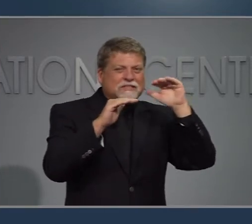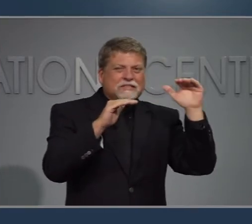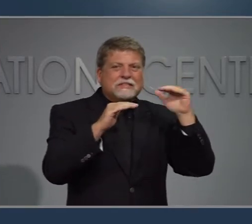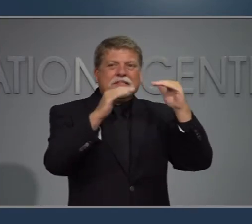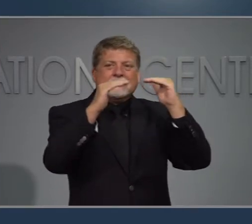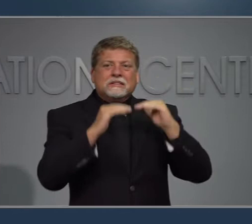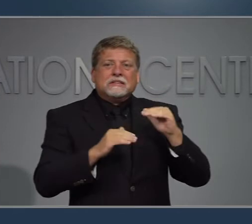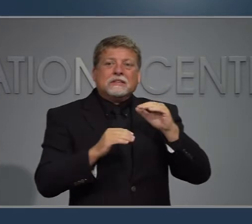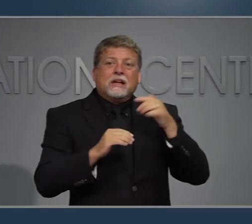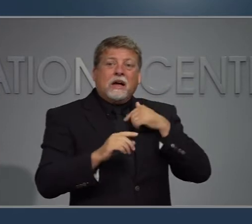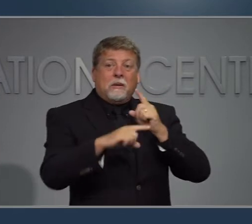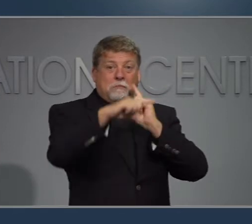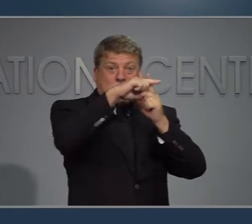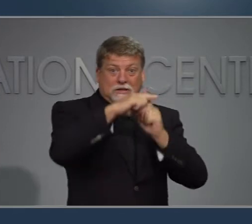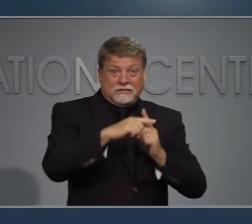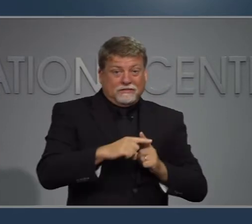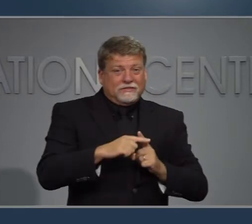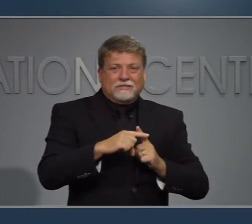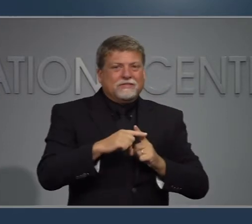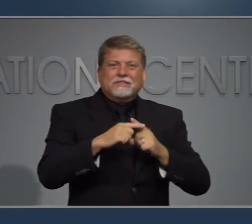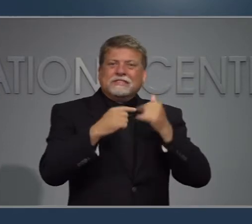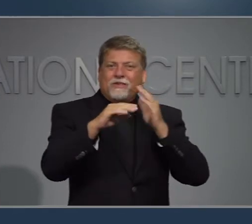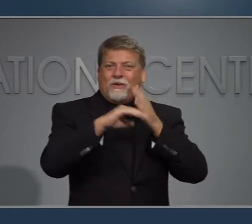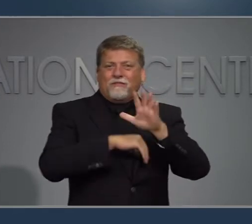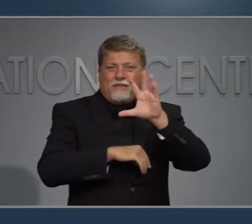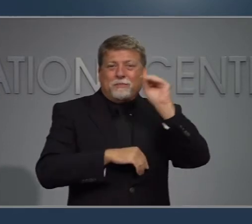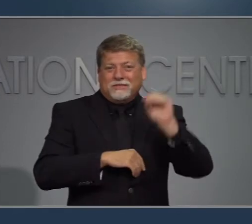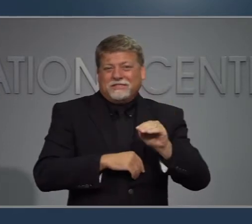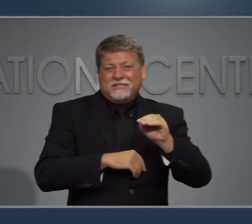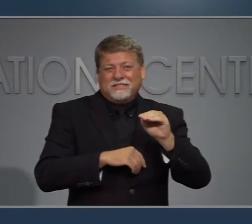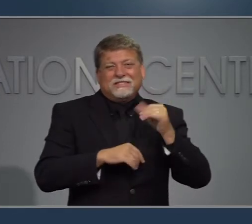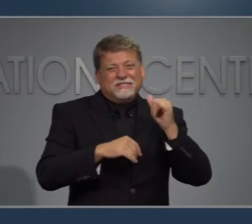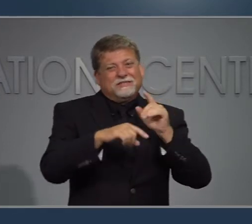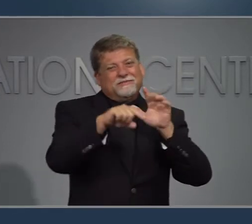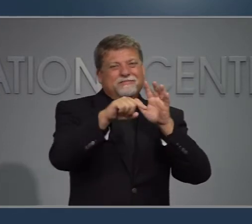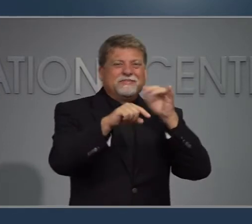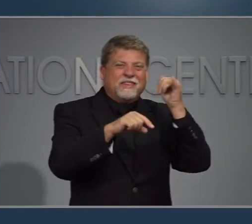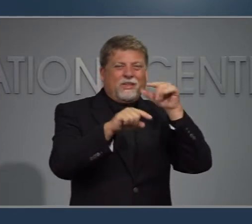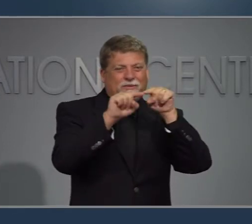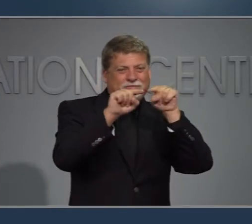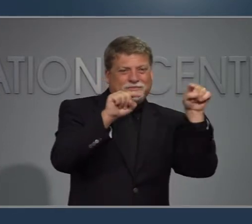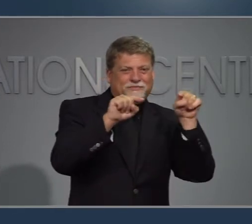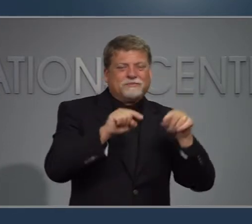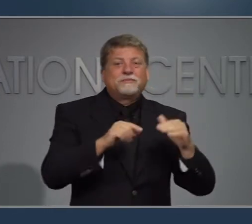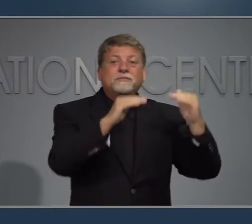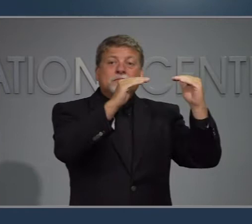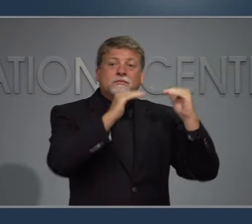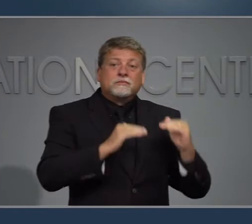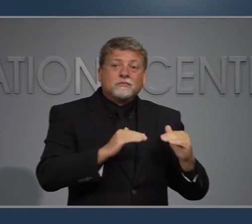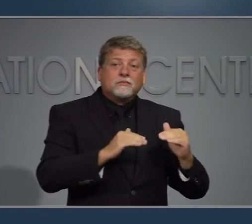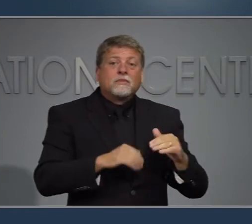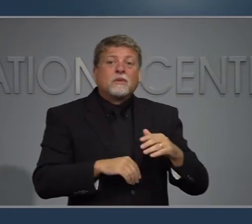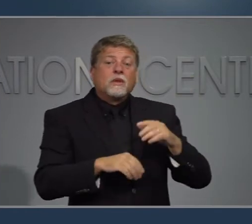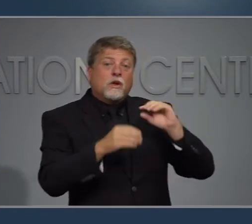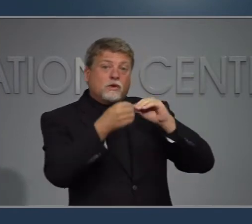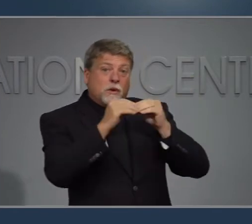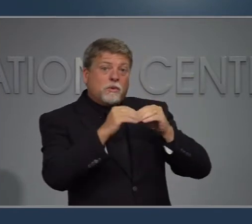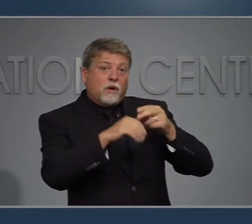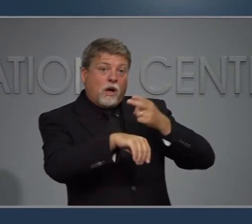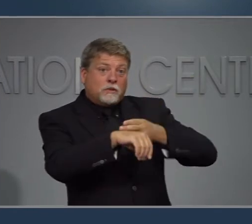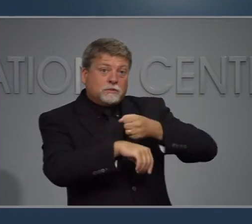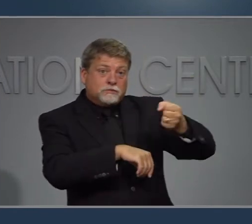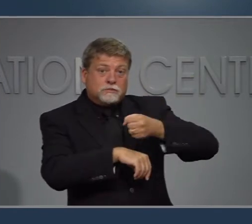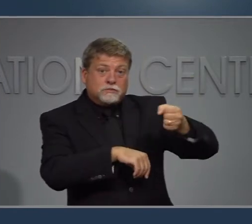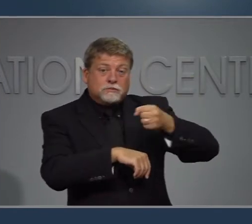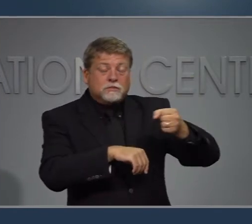regresando positivas alrededor del 8%, le damos línea amarilla. Nos gustaría que estuviera cerca del 5%. La